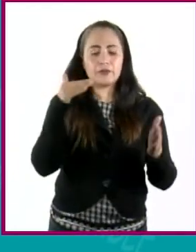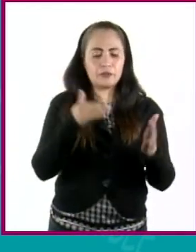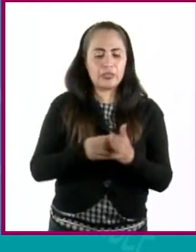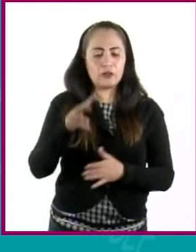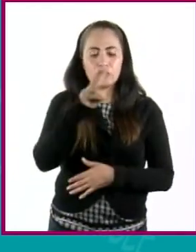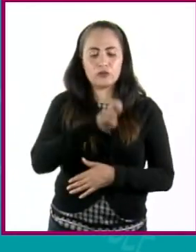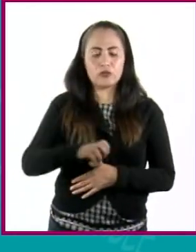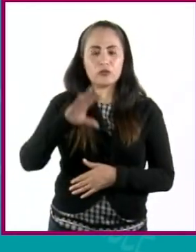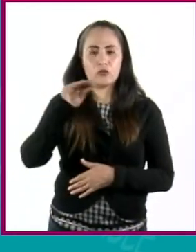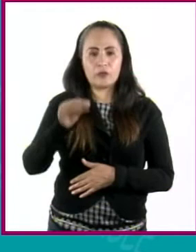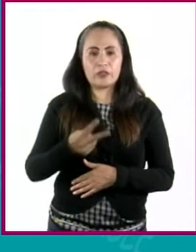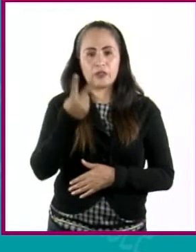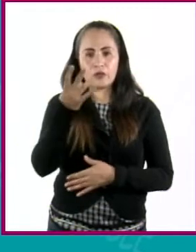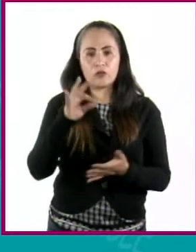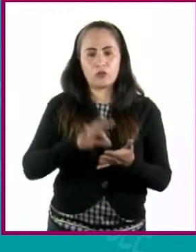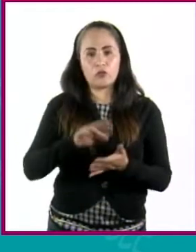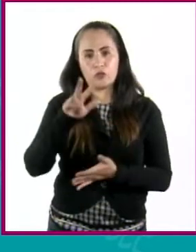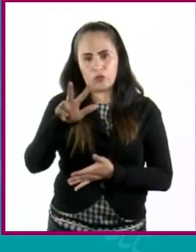6.292.8 pesos.